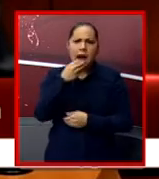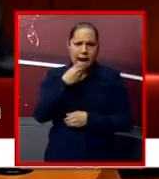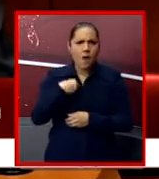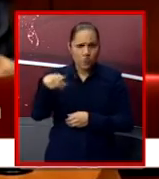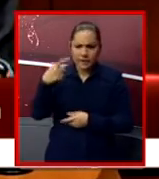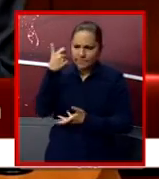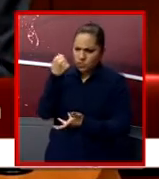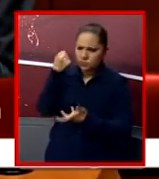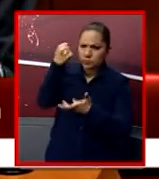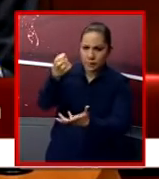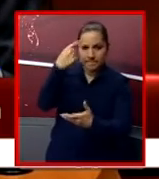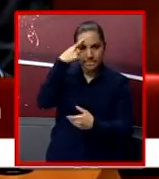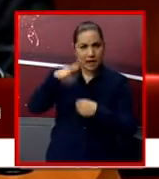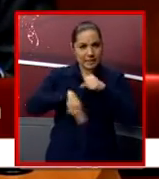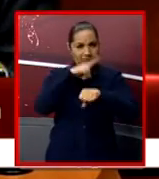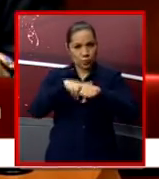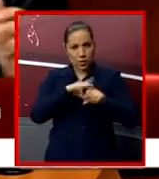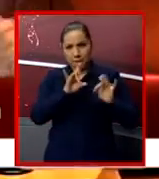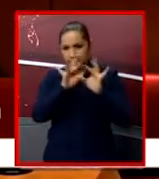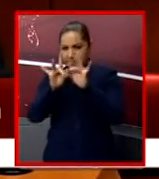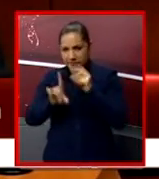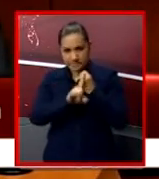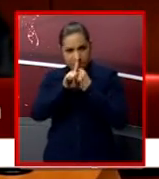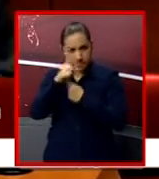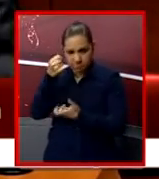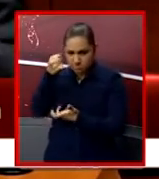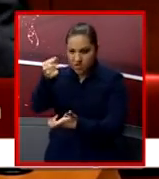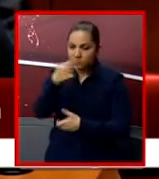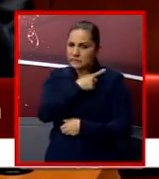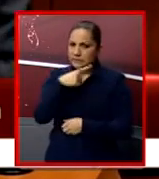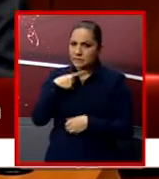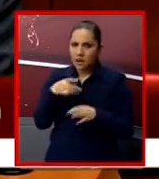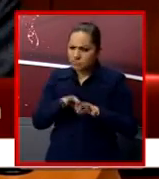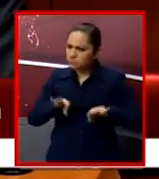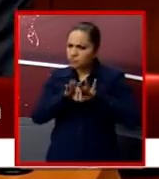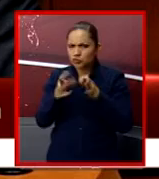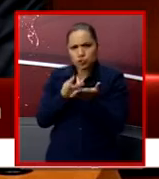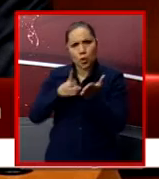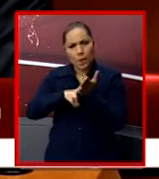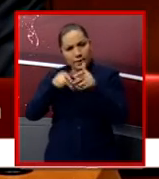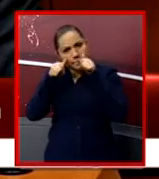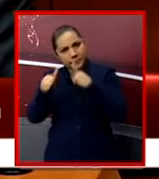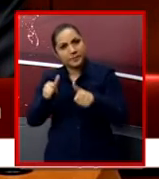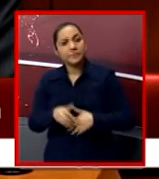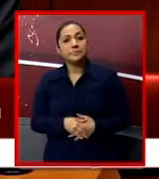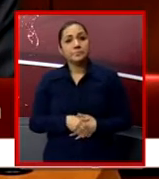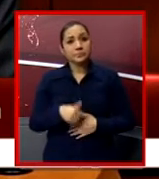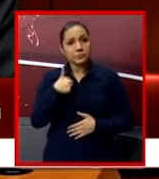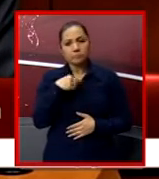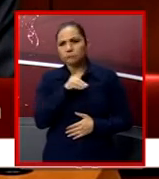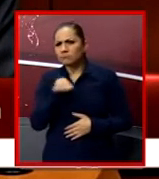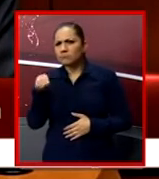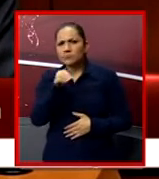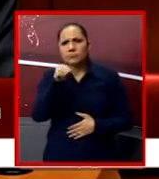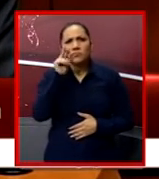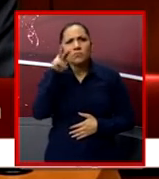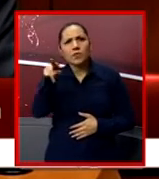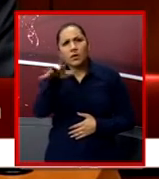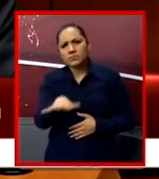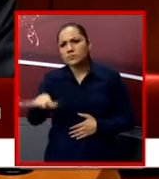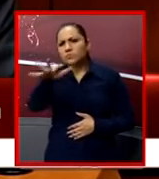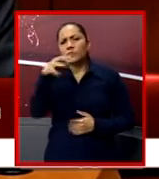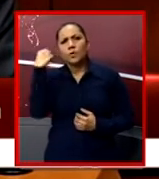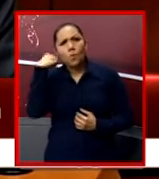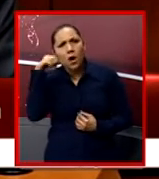Desastres Naturales. Que después de recorrer importantes zonas devastadas de Oaxaca en este fin de